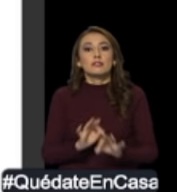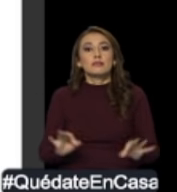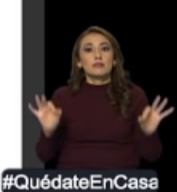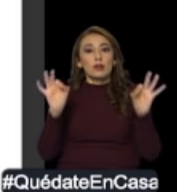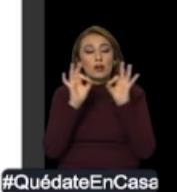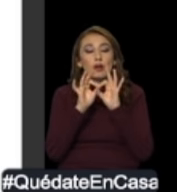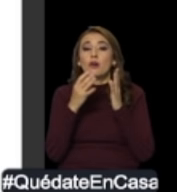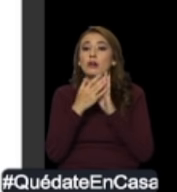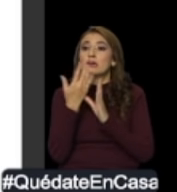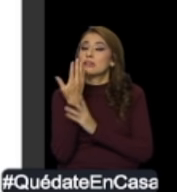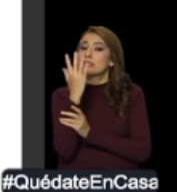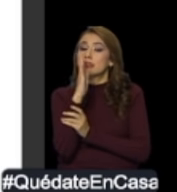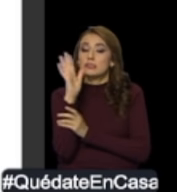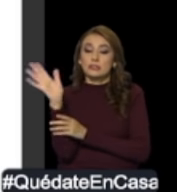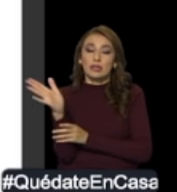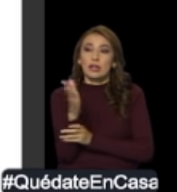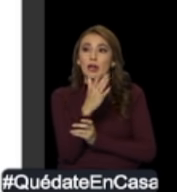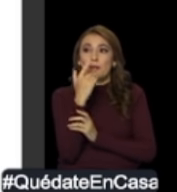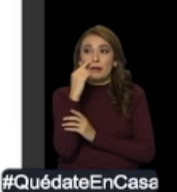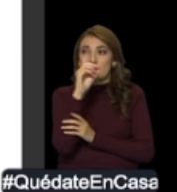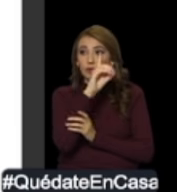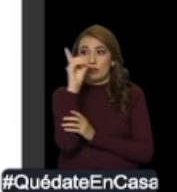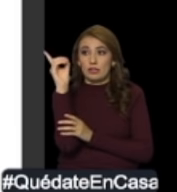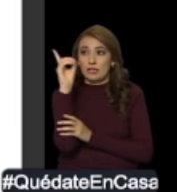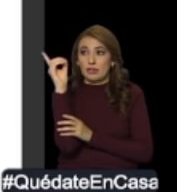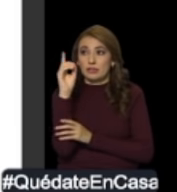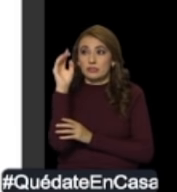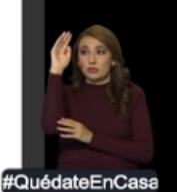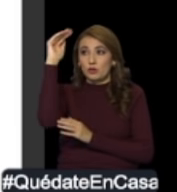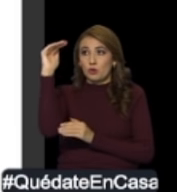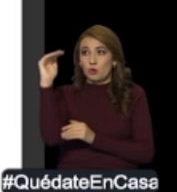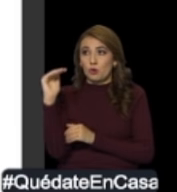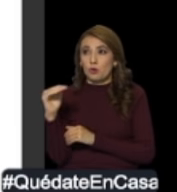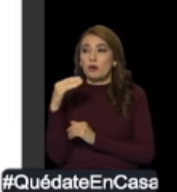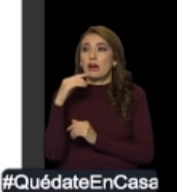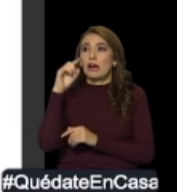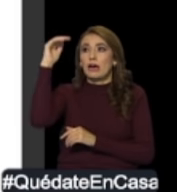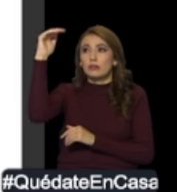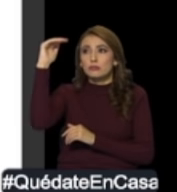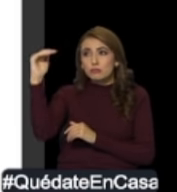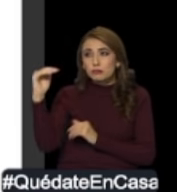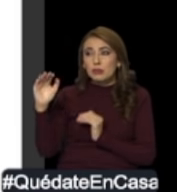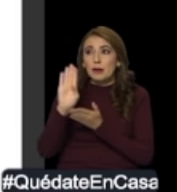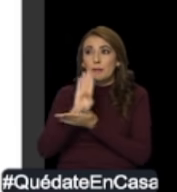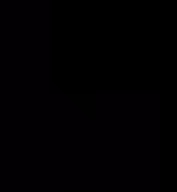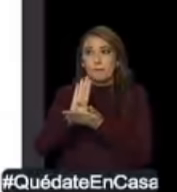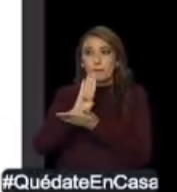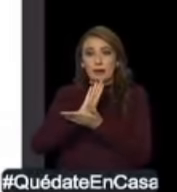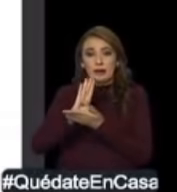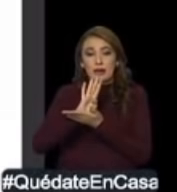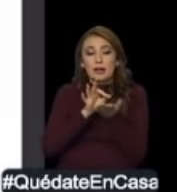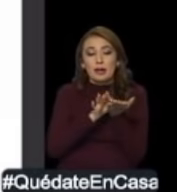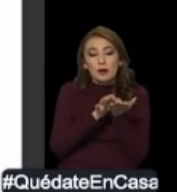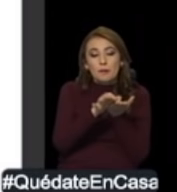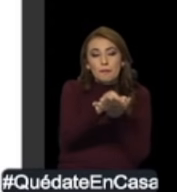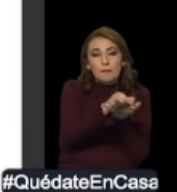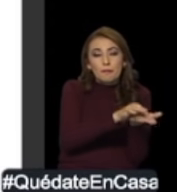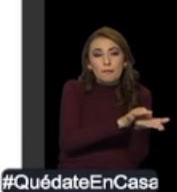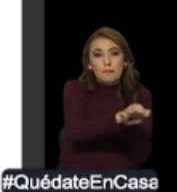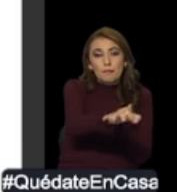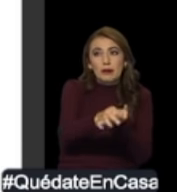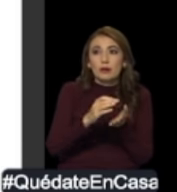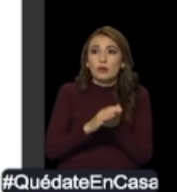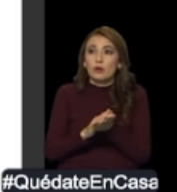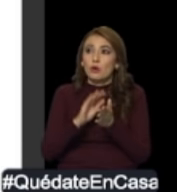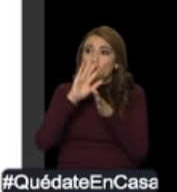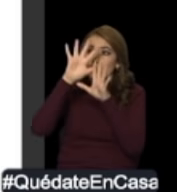mano derecha, que es la parroquia de domicilio. Ustedes ven Ayacucho, Bolívar, etcétera, lo cual hace muy interesante y ofrece,